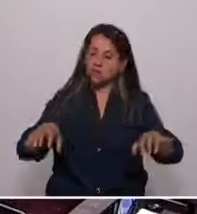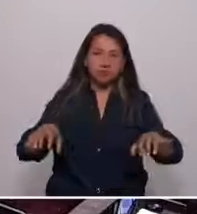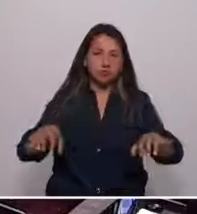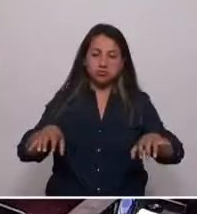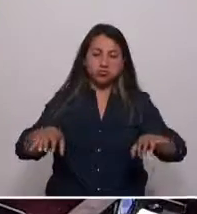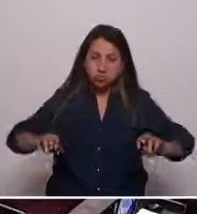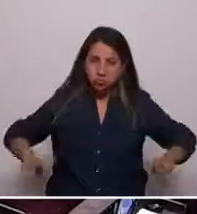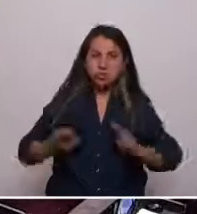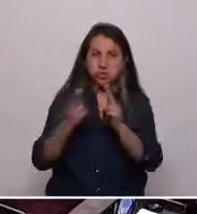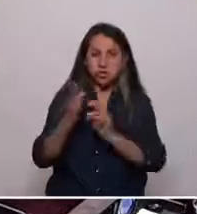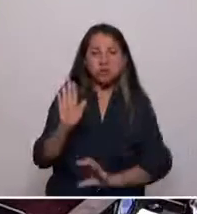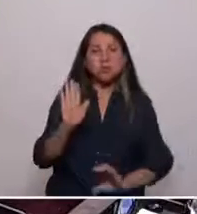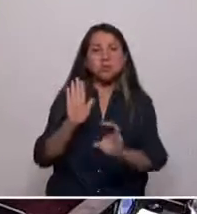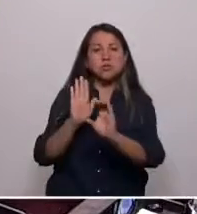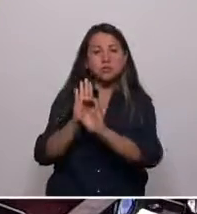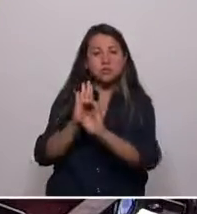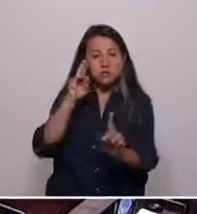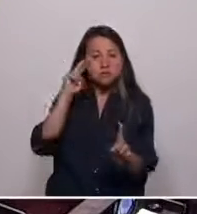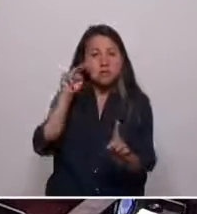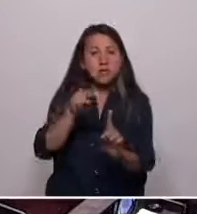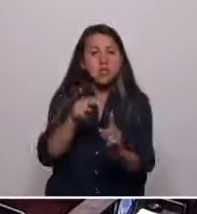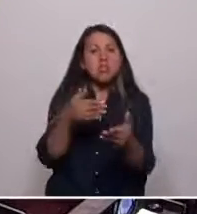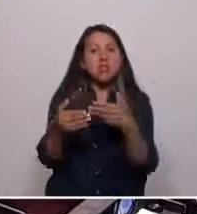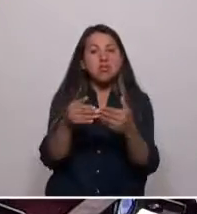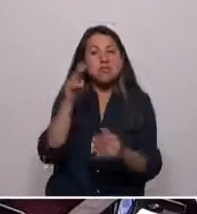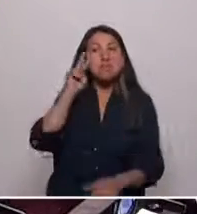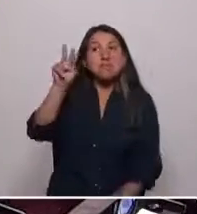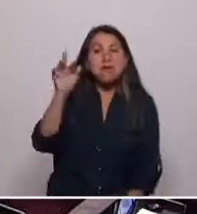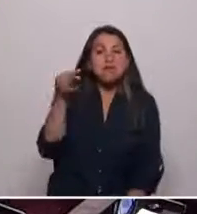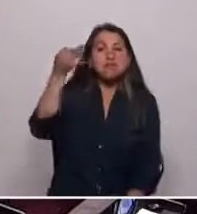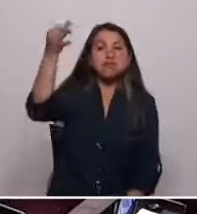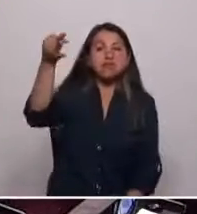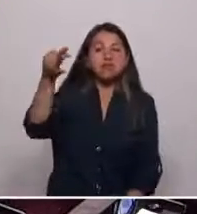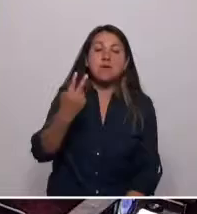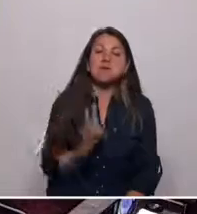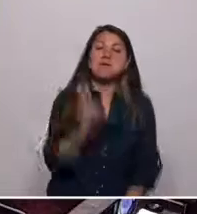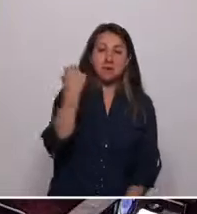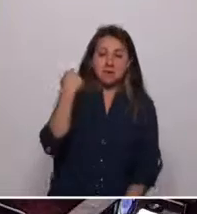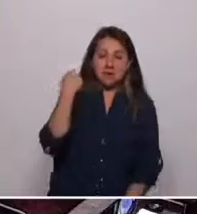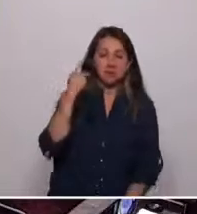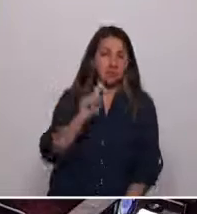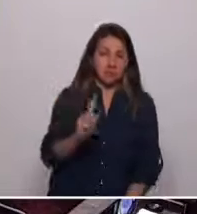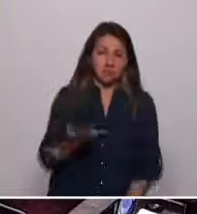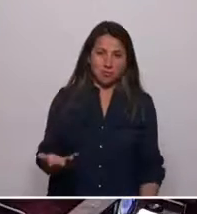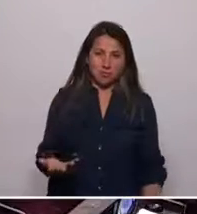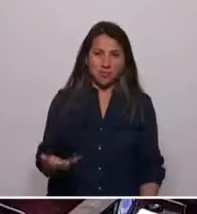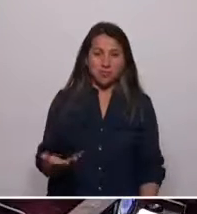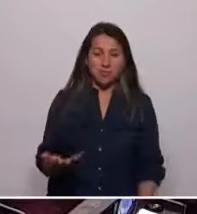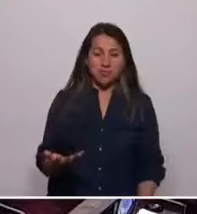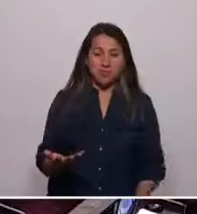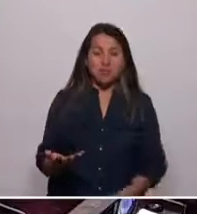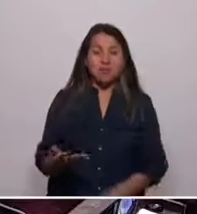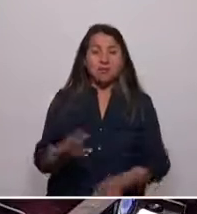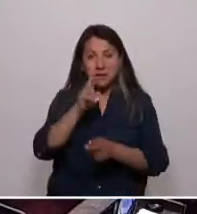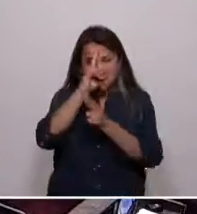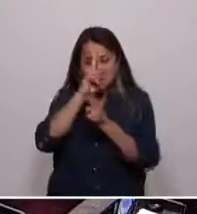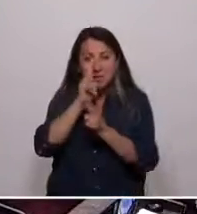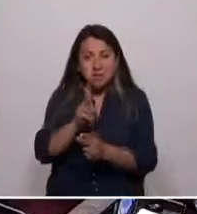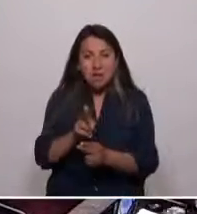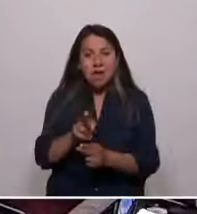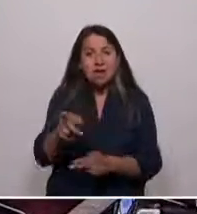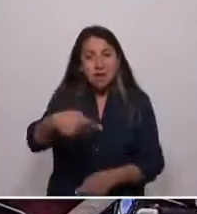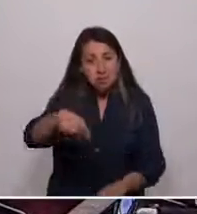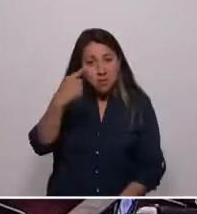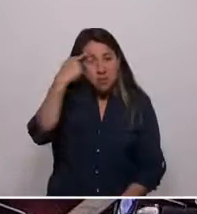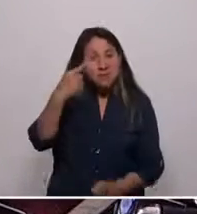una constitución con la mirada puesta en el futuro y no en el pasado, que hay que respetar a quienes